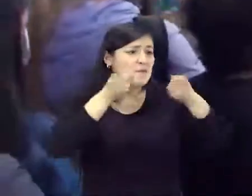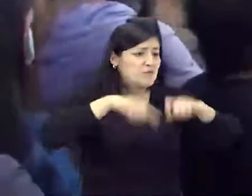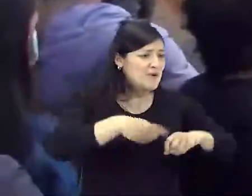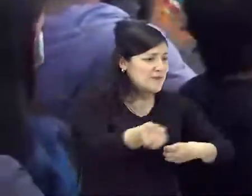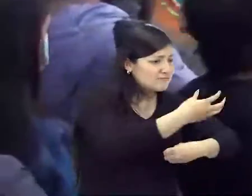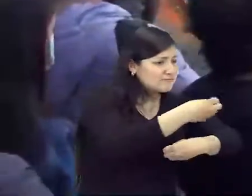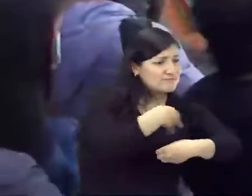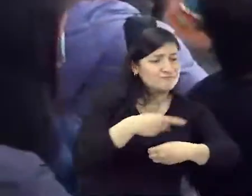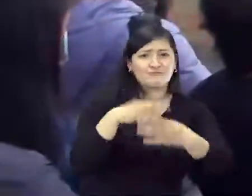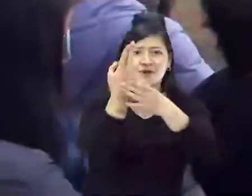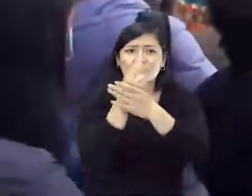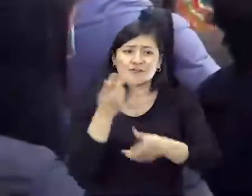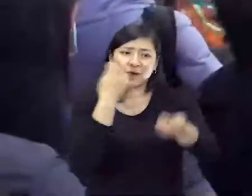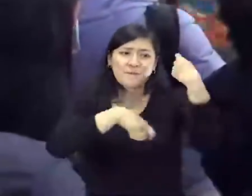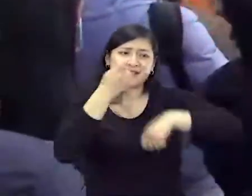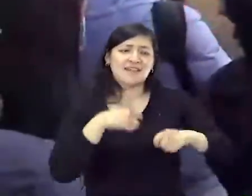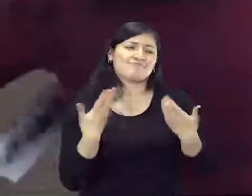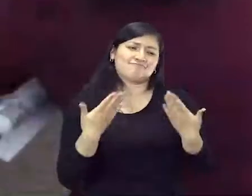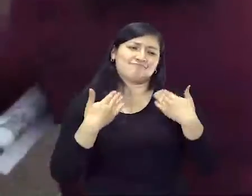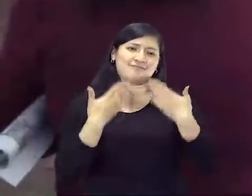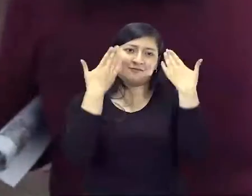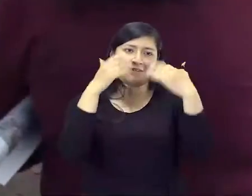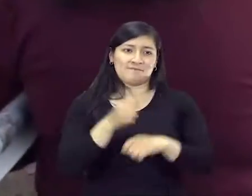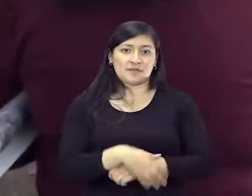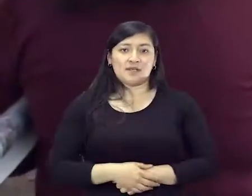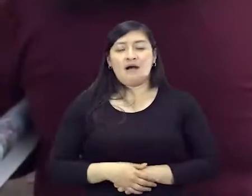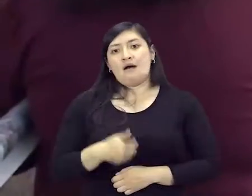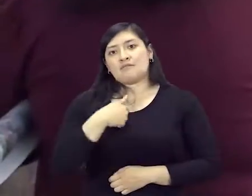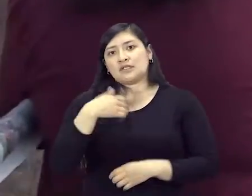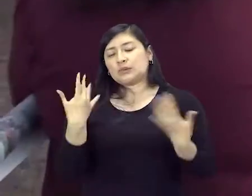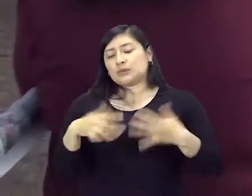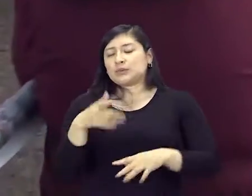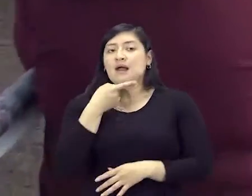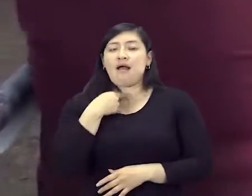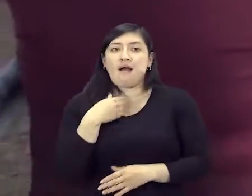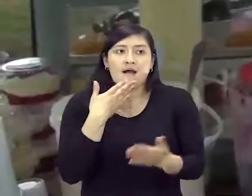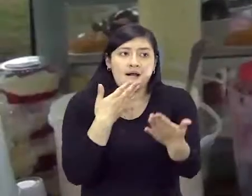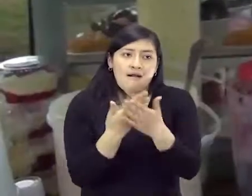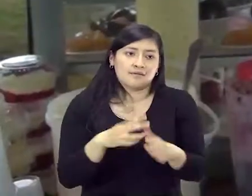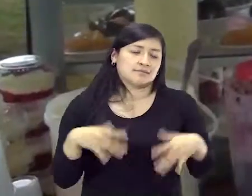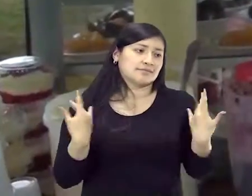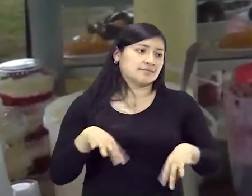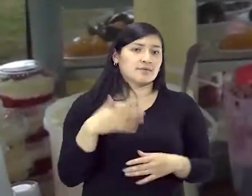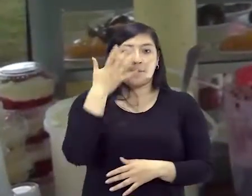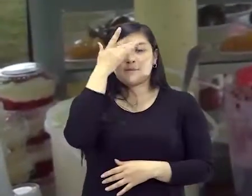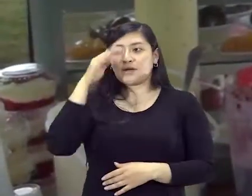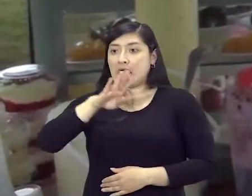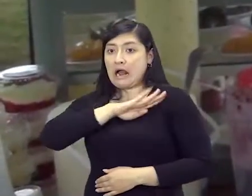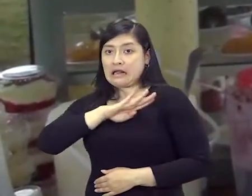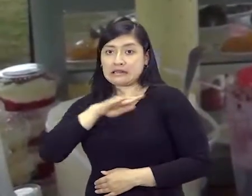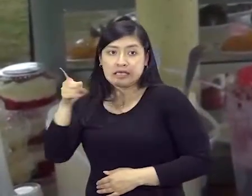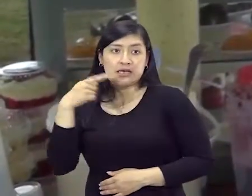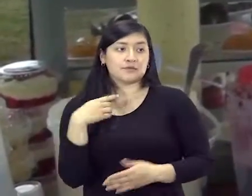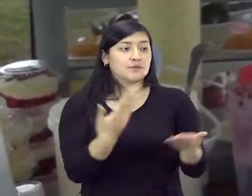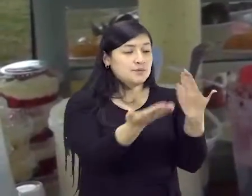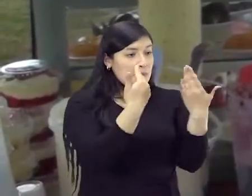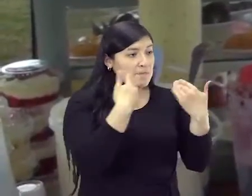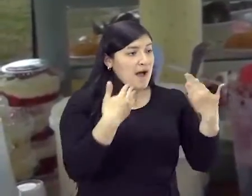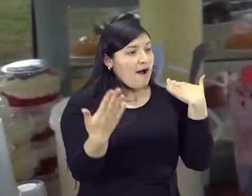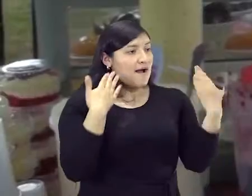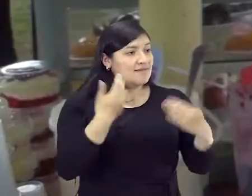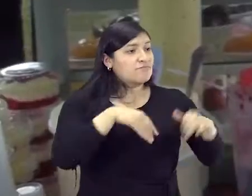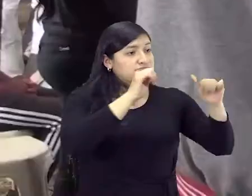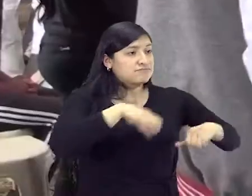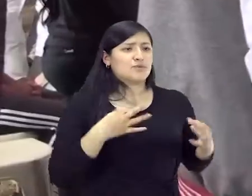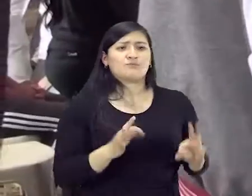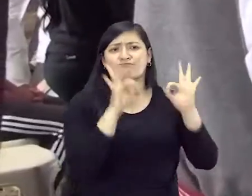están adquiriendo los productos que aquí hay. Me parece muy, muy bueno, ya que pues también hemos participado a veces de la alcaldía que hace